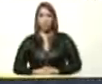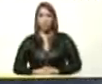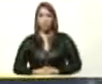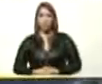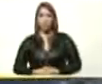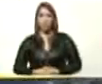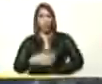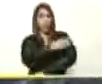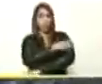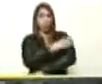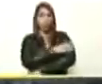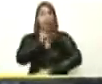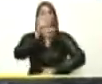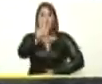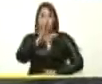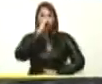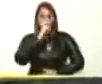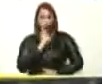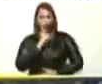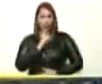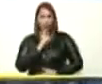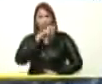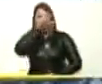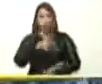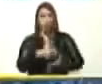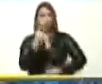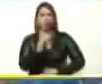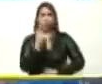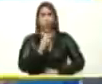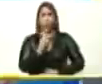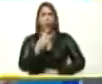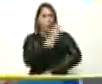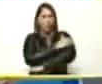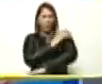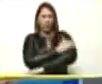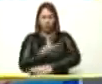la derecha extremista, se reparte el botín,